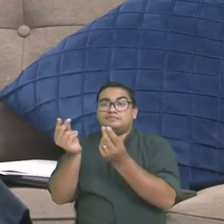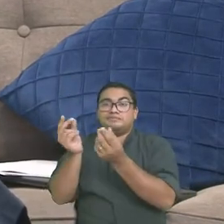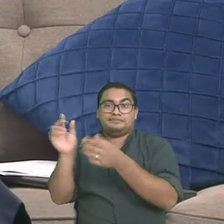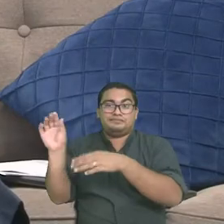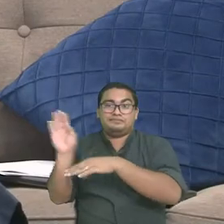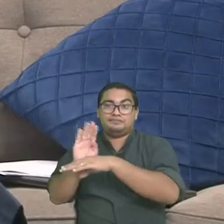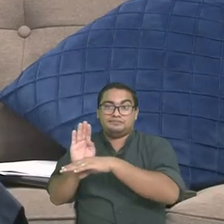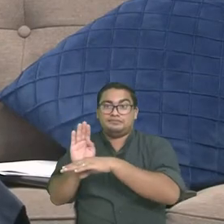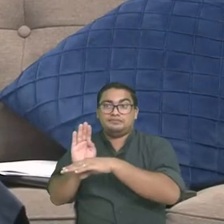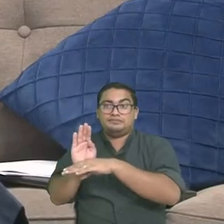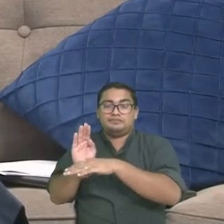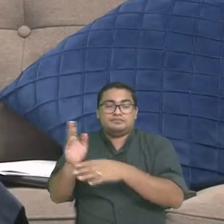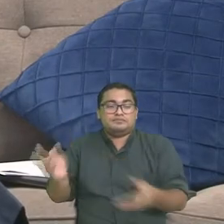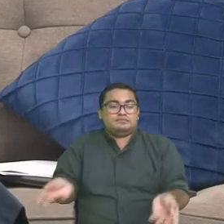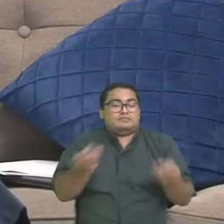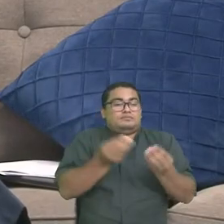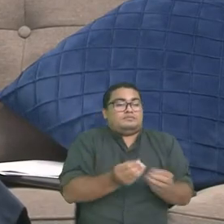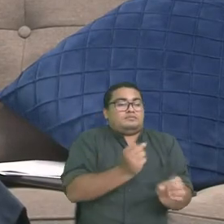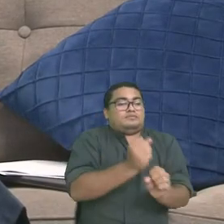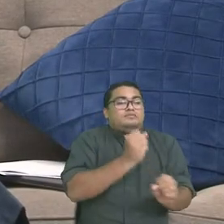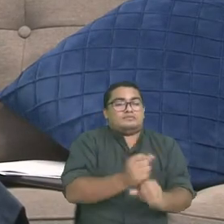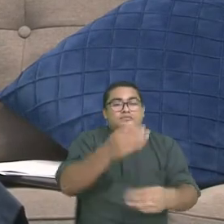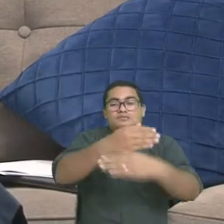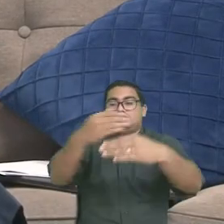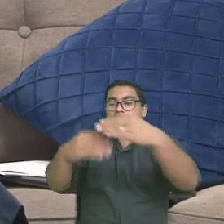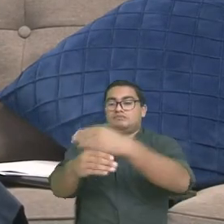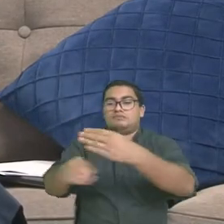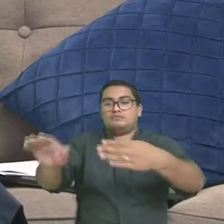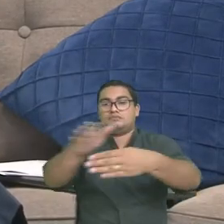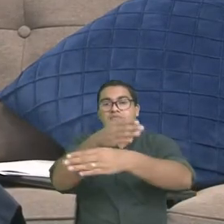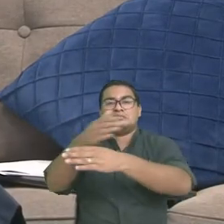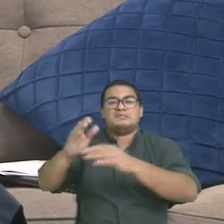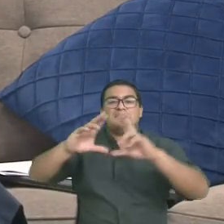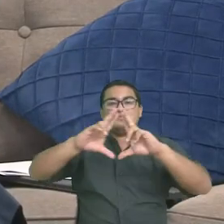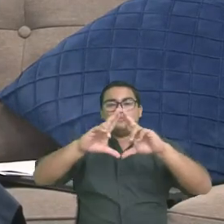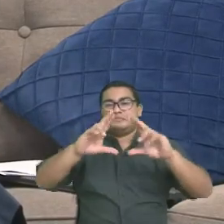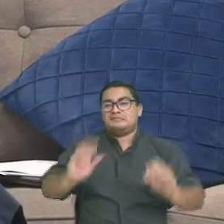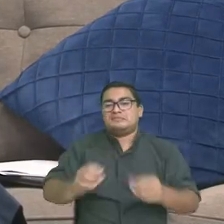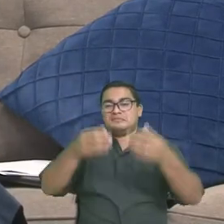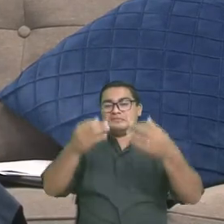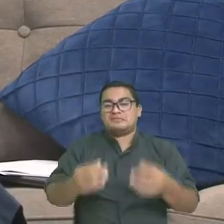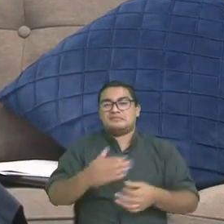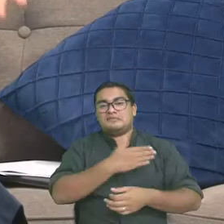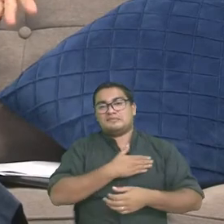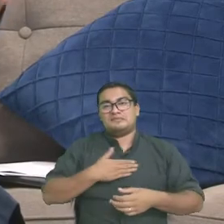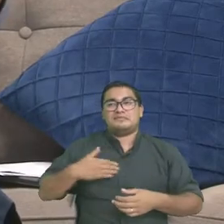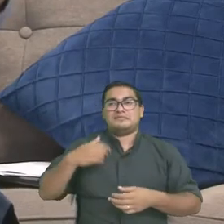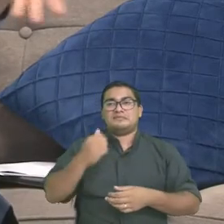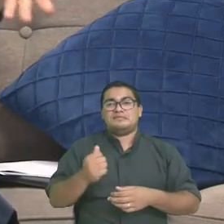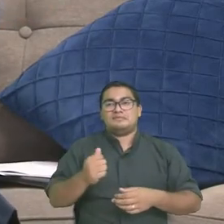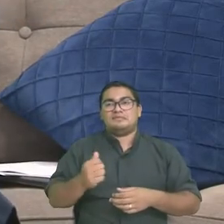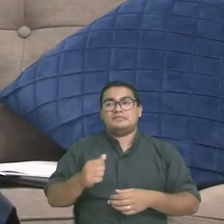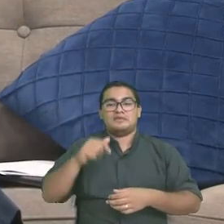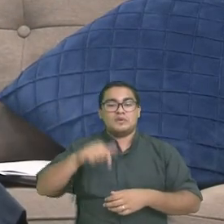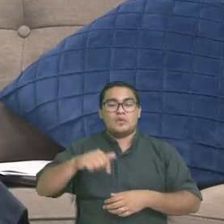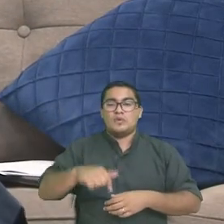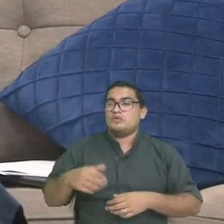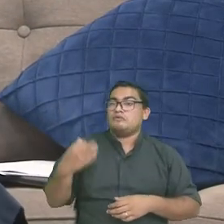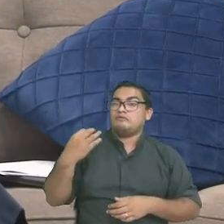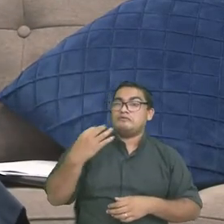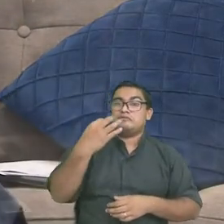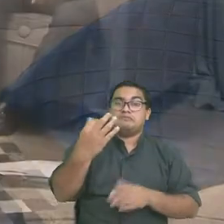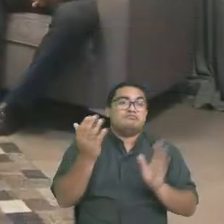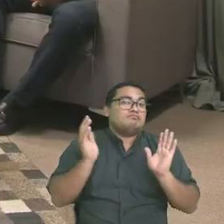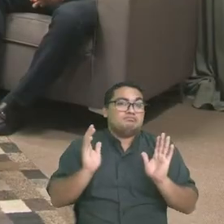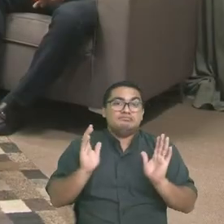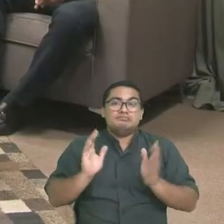¿ya? Con transparencia la ejecutamos y hemos hecho de este país un mejor país para esta y para futuras